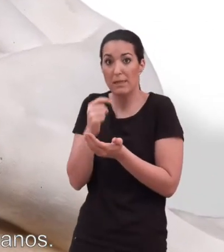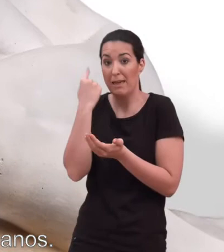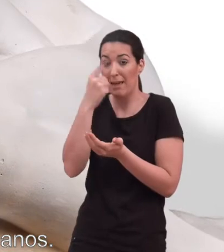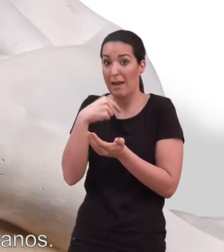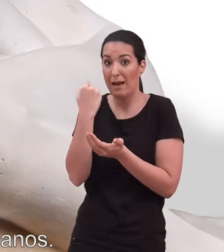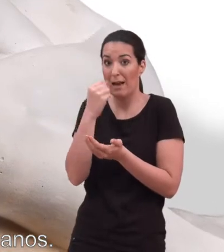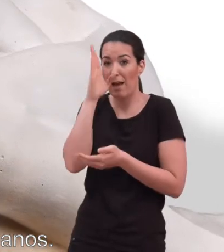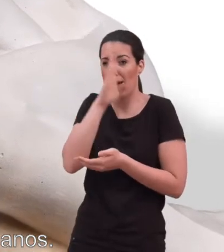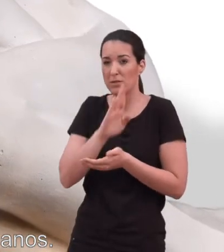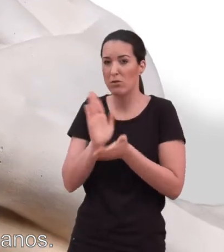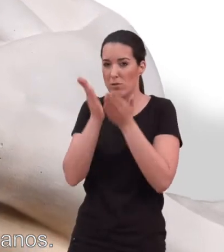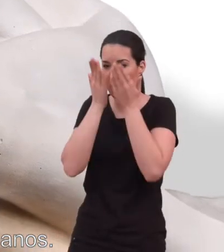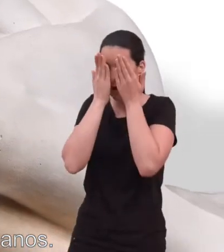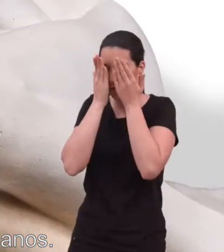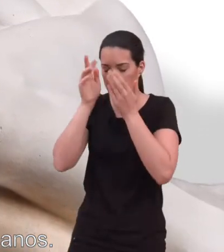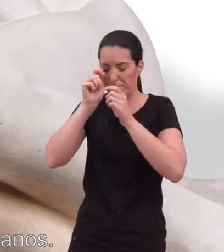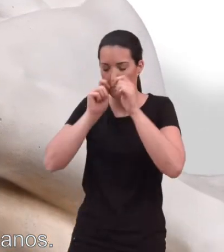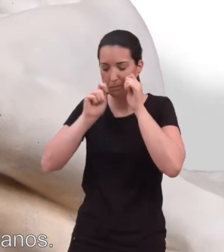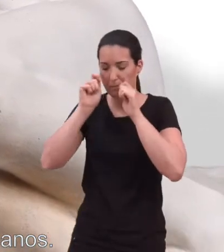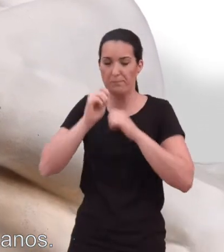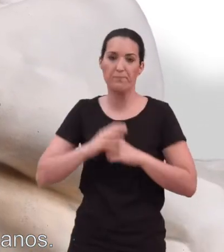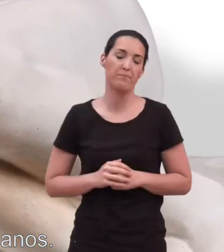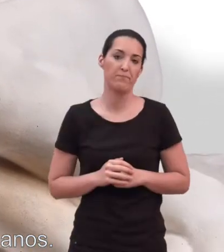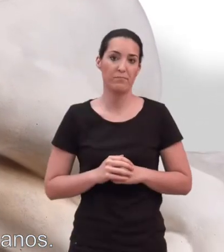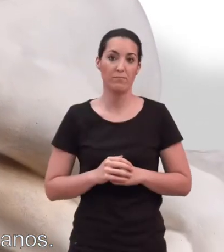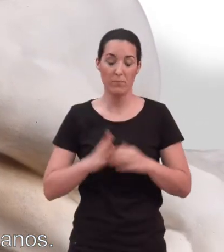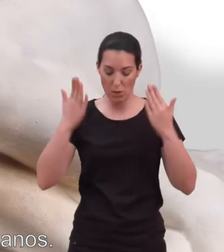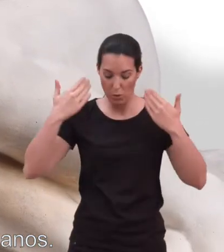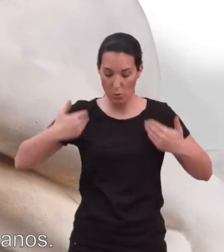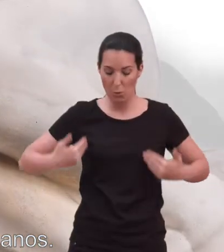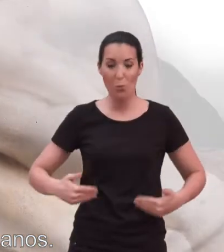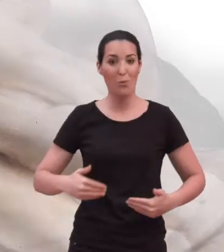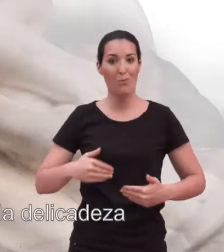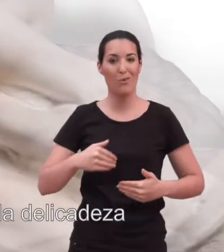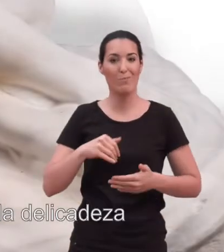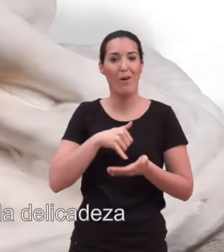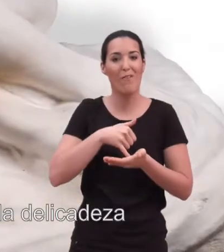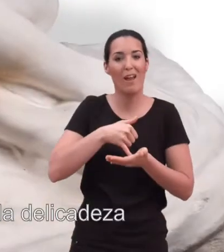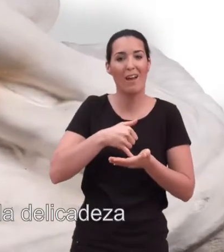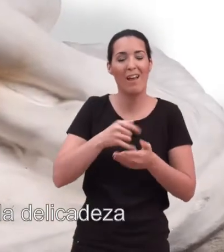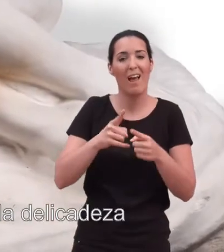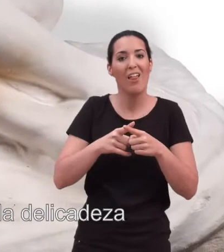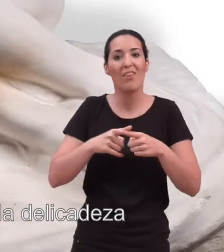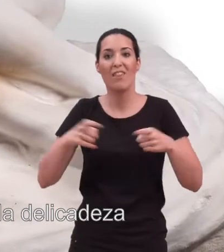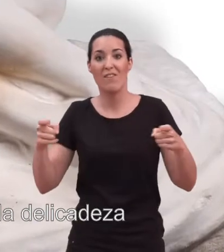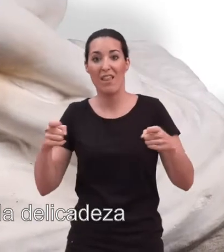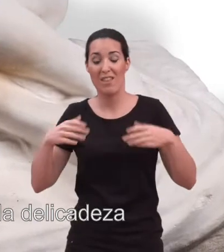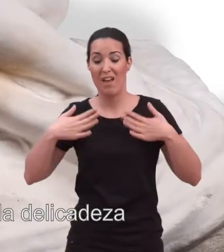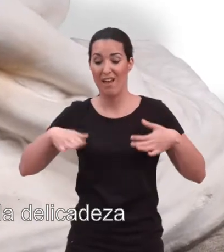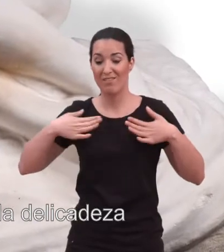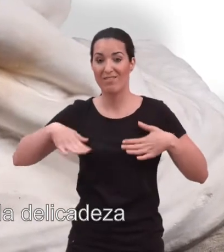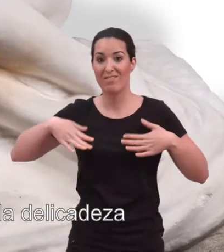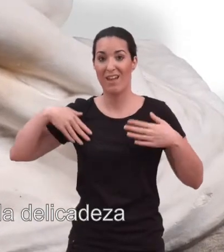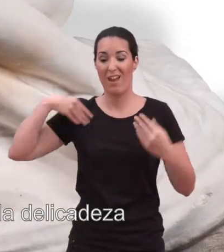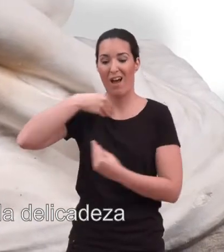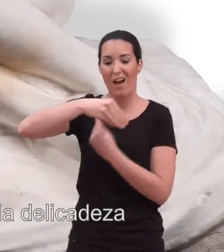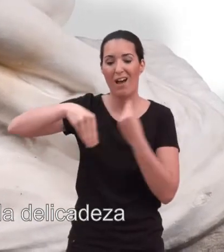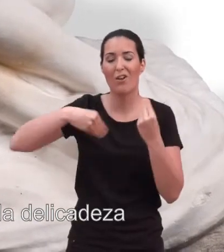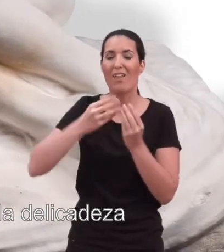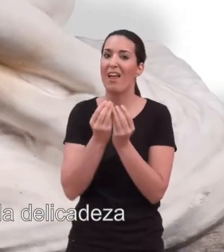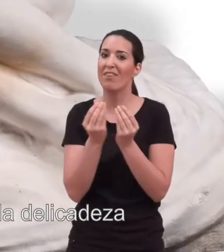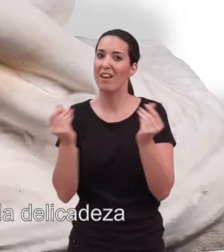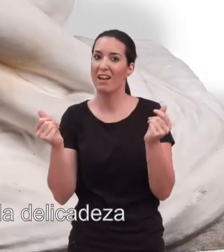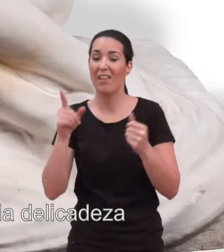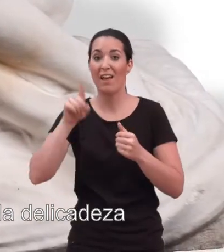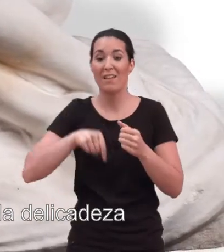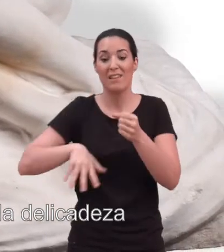cuerpo hecho un ovillo y la cara escondida entre las manos. La fragilidad del cuerpo contrasta con la delicadeza de